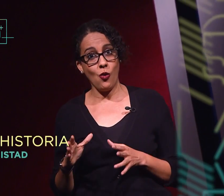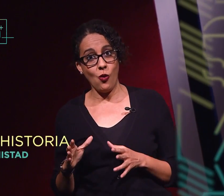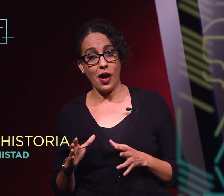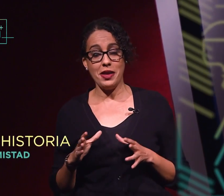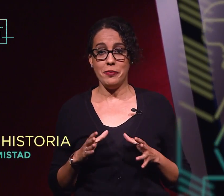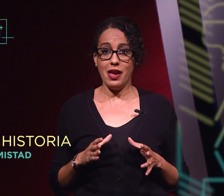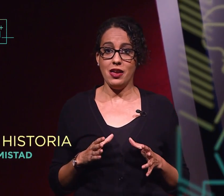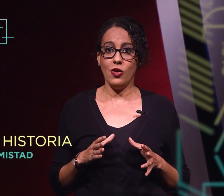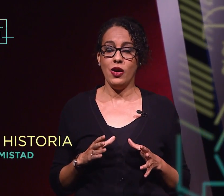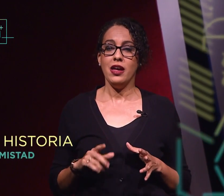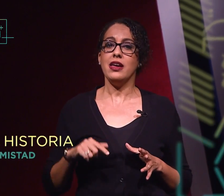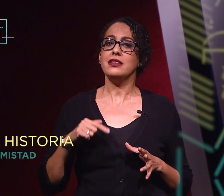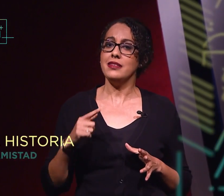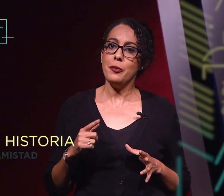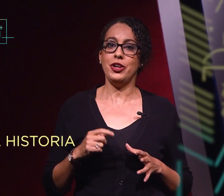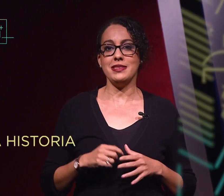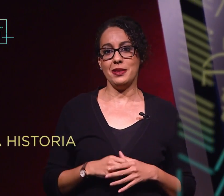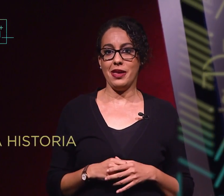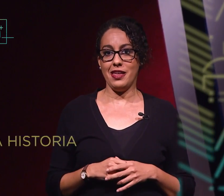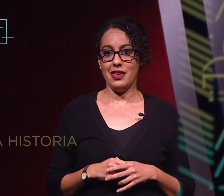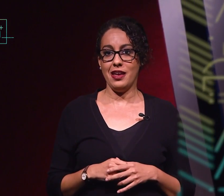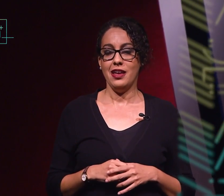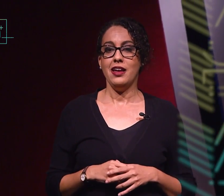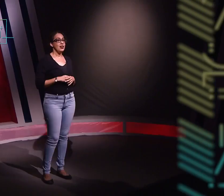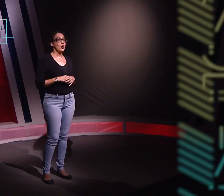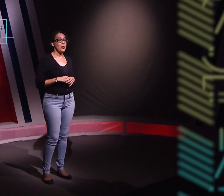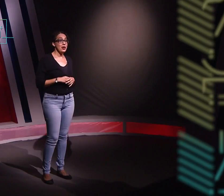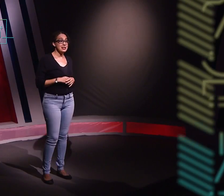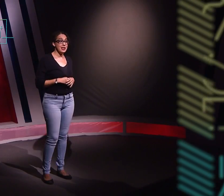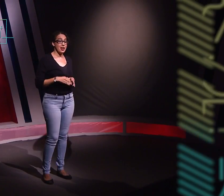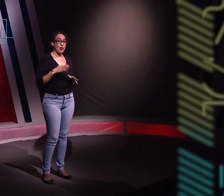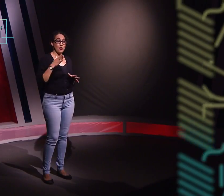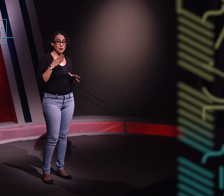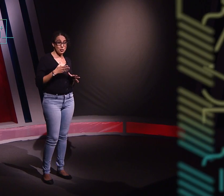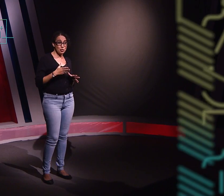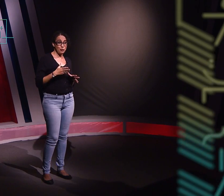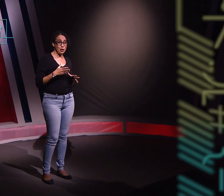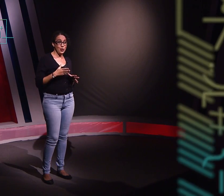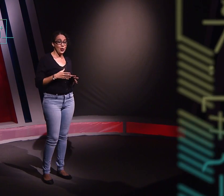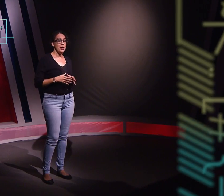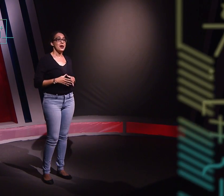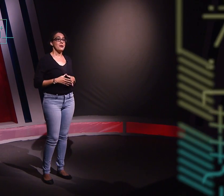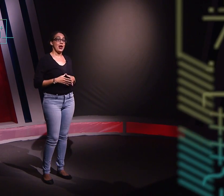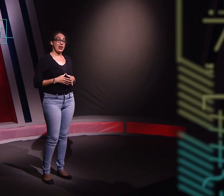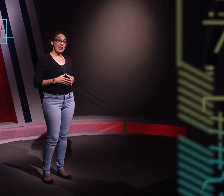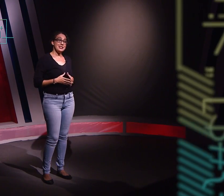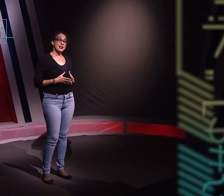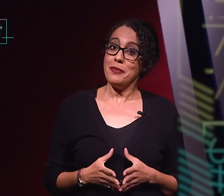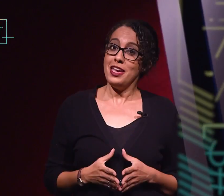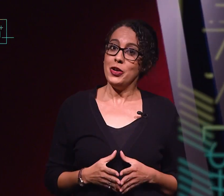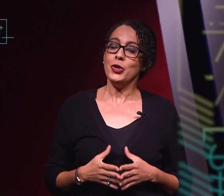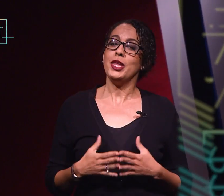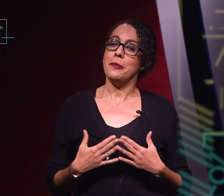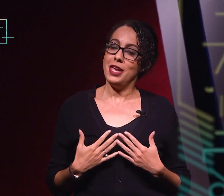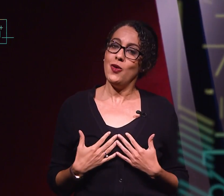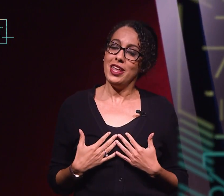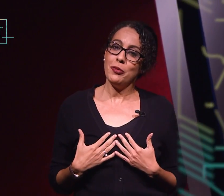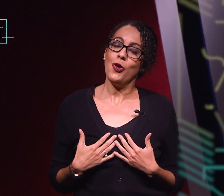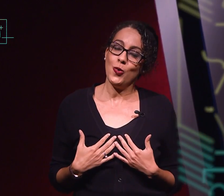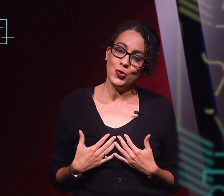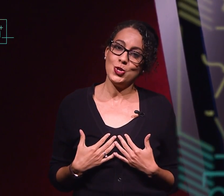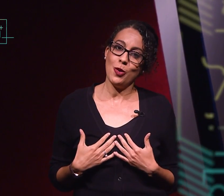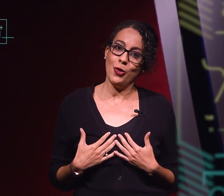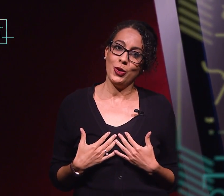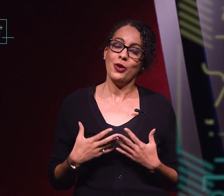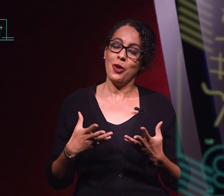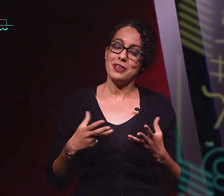los pueblos de Cuba y México está por encima de ella. Lo vamos a hacer con mucho filo, pero al tratarse de México también lo